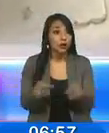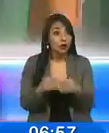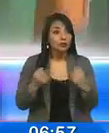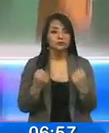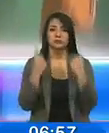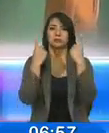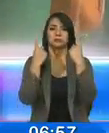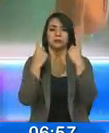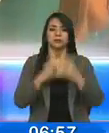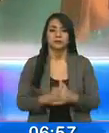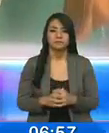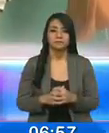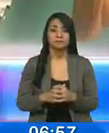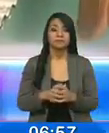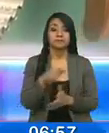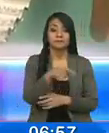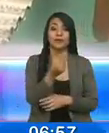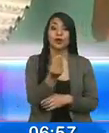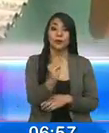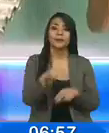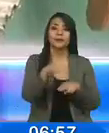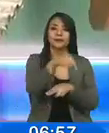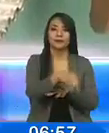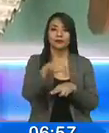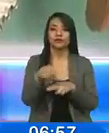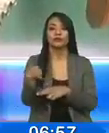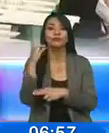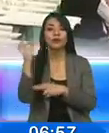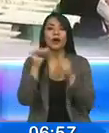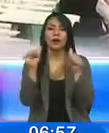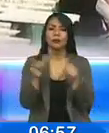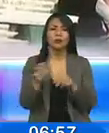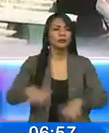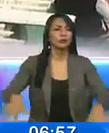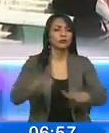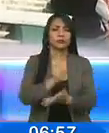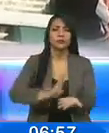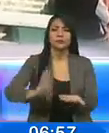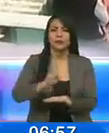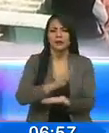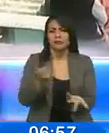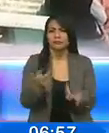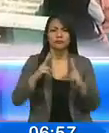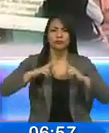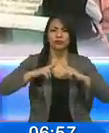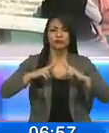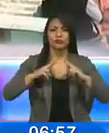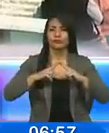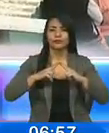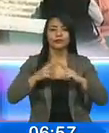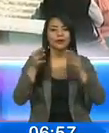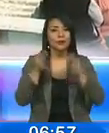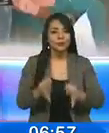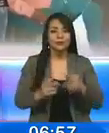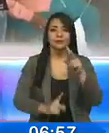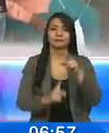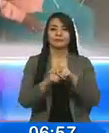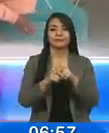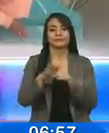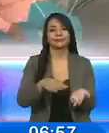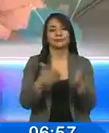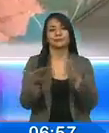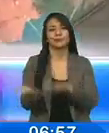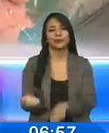sorpresa. Nieto y abuela eran conocidos en el barrio. Difícilmente se imaginaron que el fantasma de la muerte